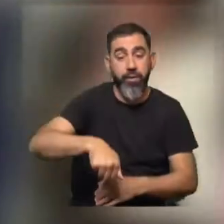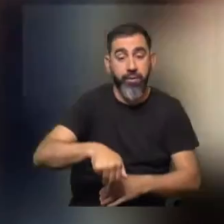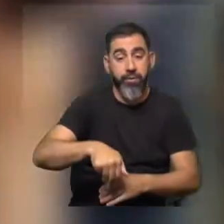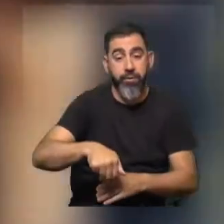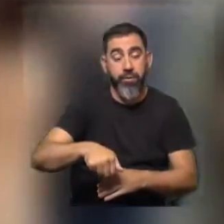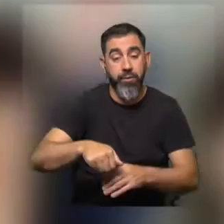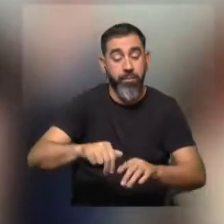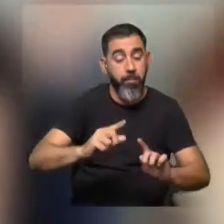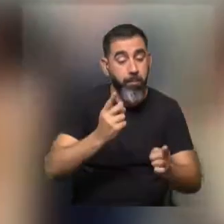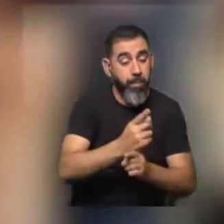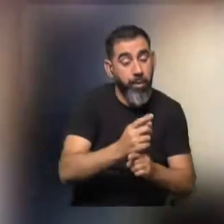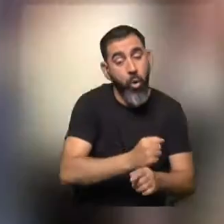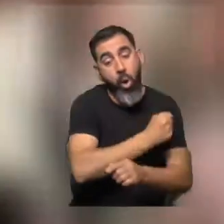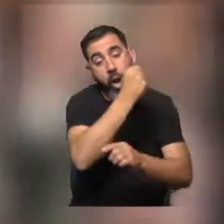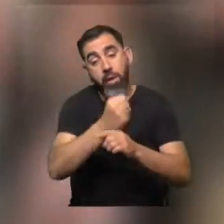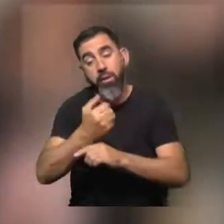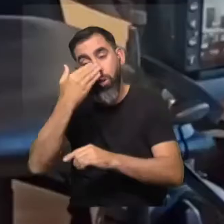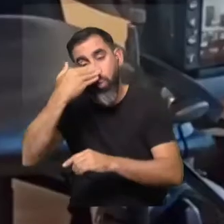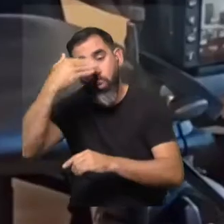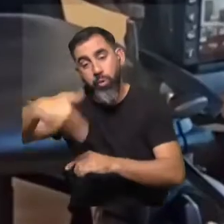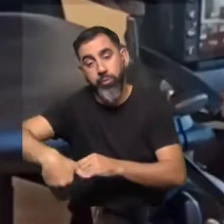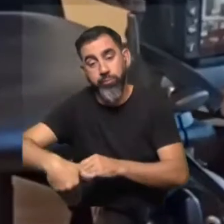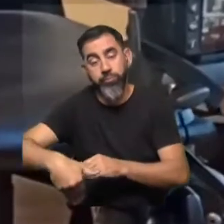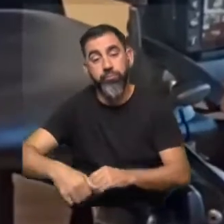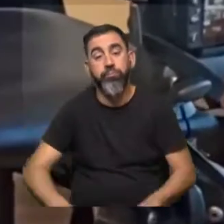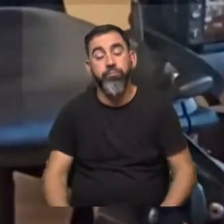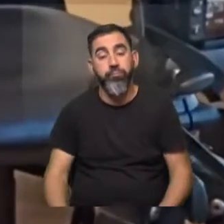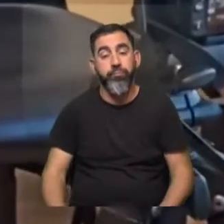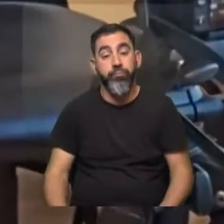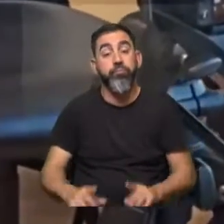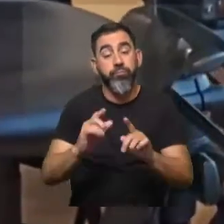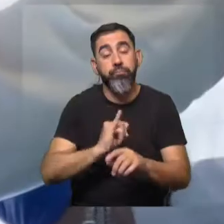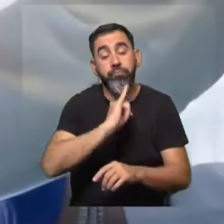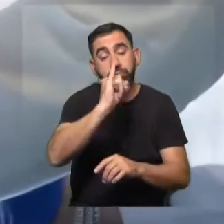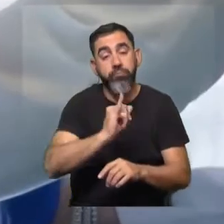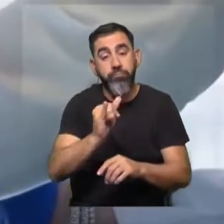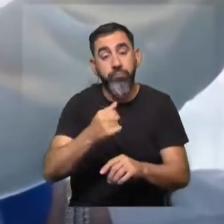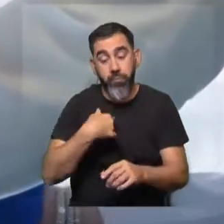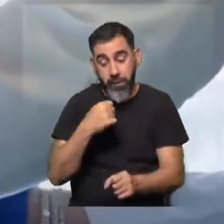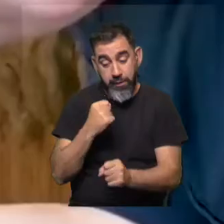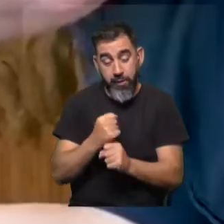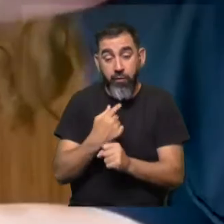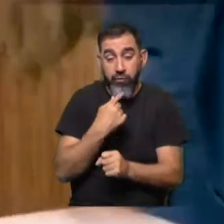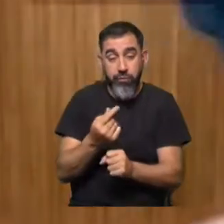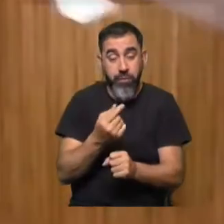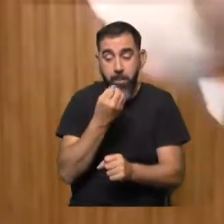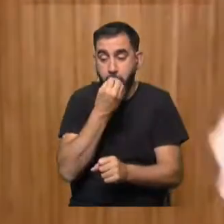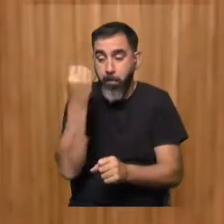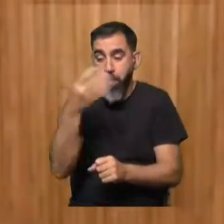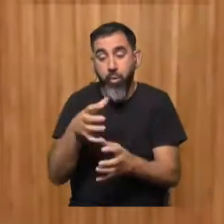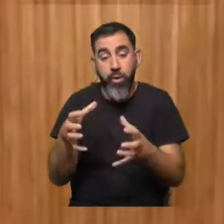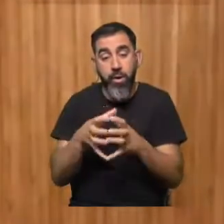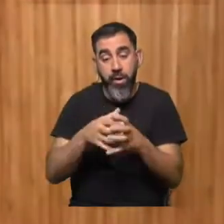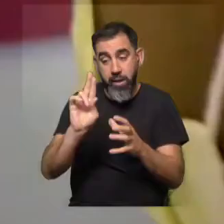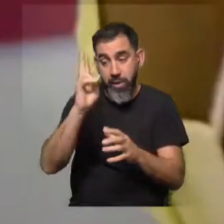su síntesis hasta la formulación final. Contó Costabile también que su trabajo servirá para fortalecer el equipo que integra